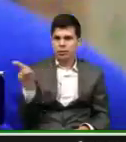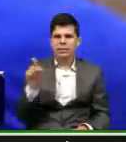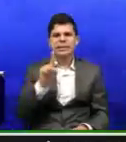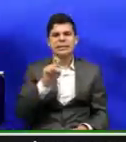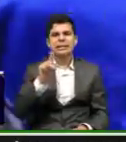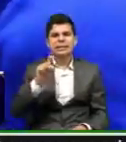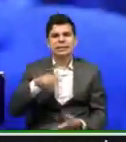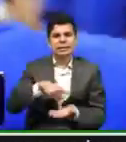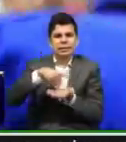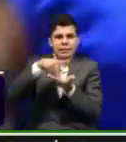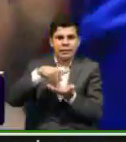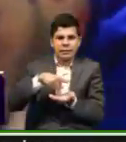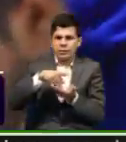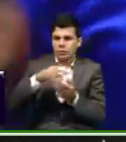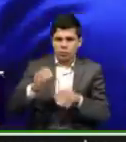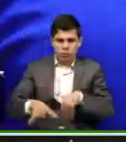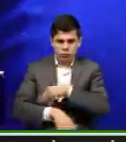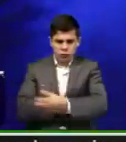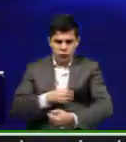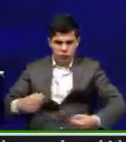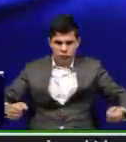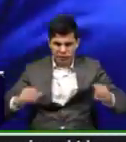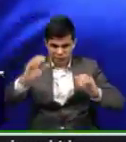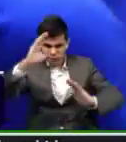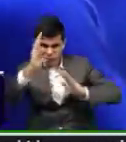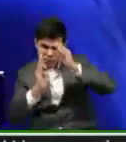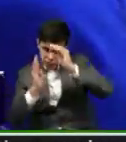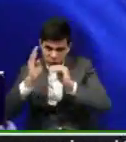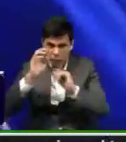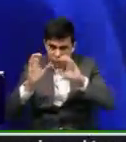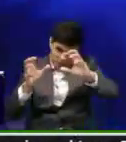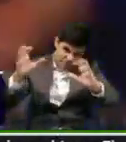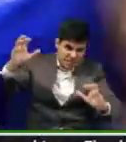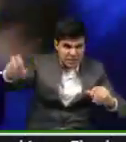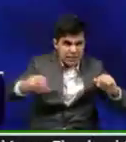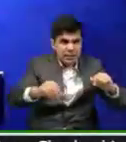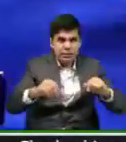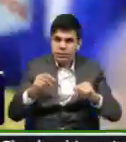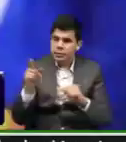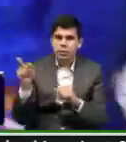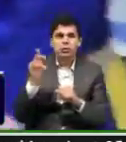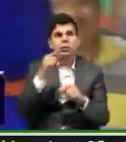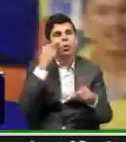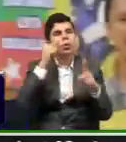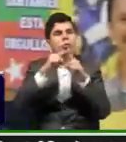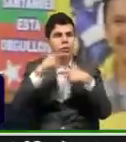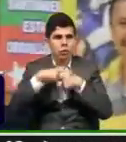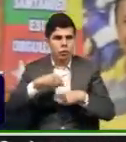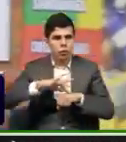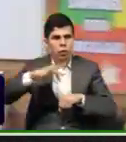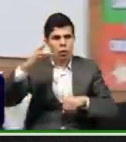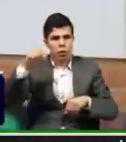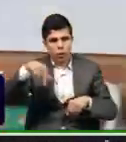kilogramos, representa al judo hormiguero en instancias internacionales y sueña con la medalla de oro en los juegos nacionales para el departamento.